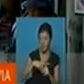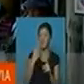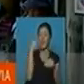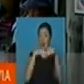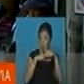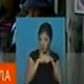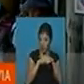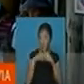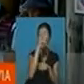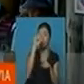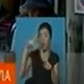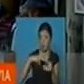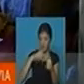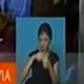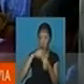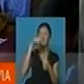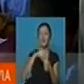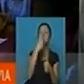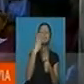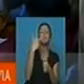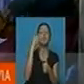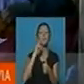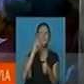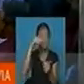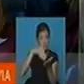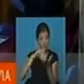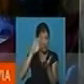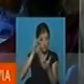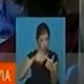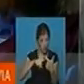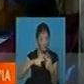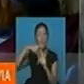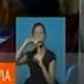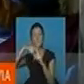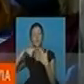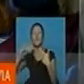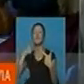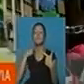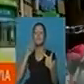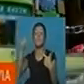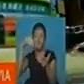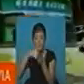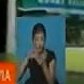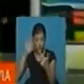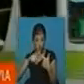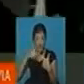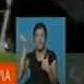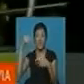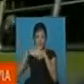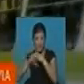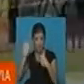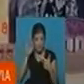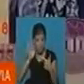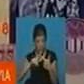privada, donde Bolivia tiene un récord de $23.000 millones, los $13.000 millones de reservas internacionales en el